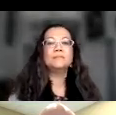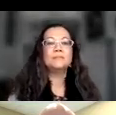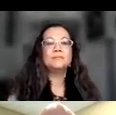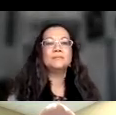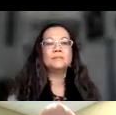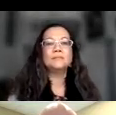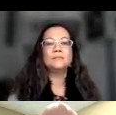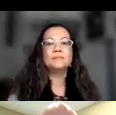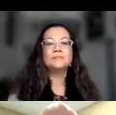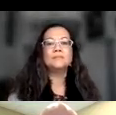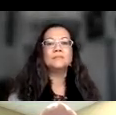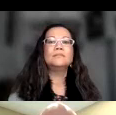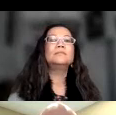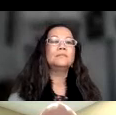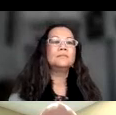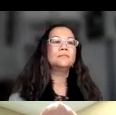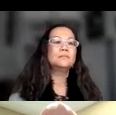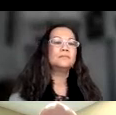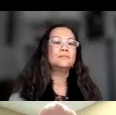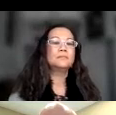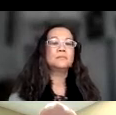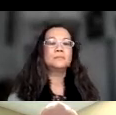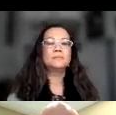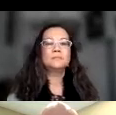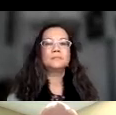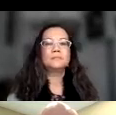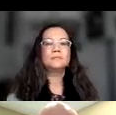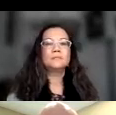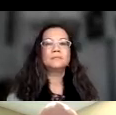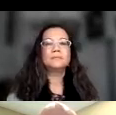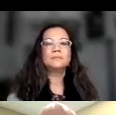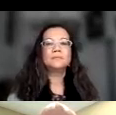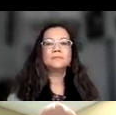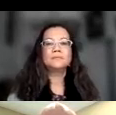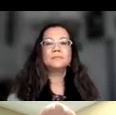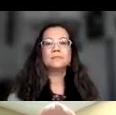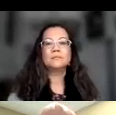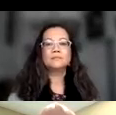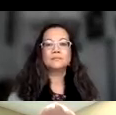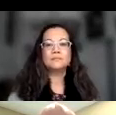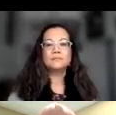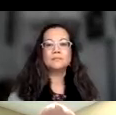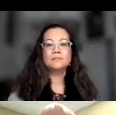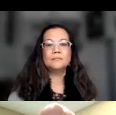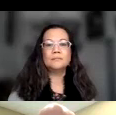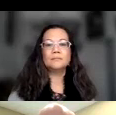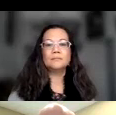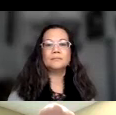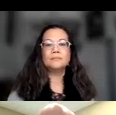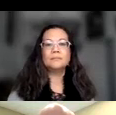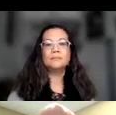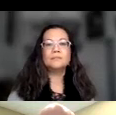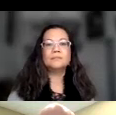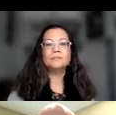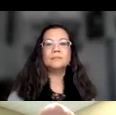que ya tenemos 56% de las personas que han respondido hasta el momento.